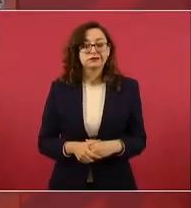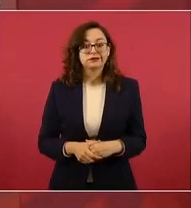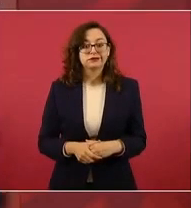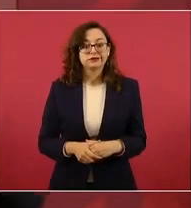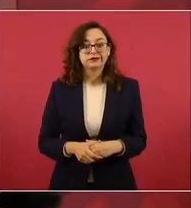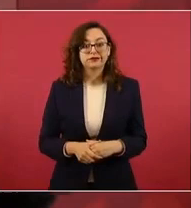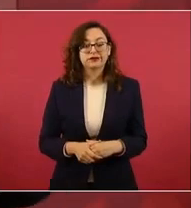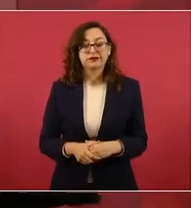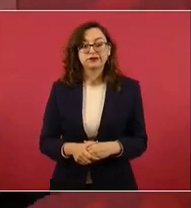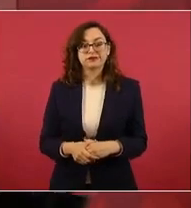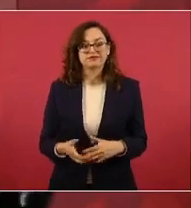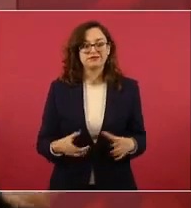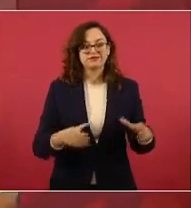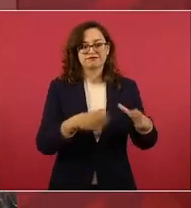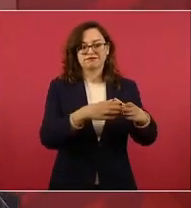Pero esto